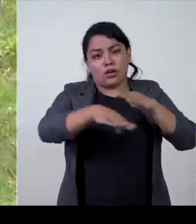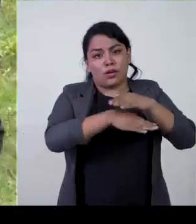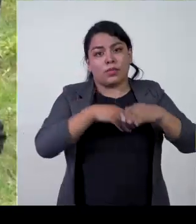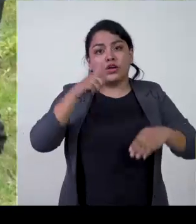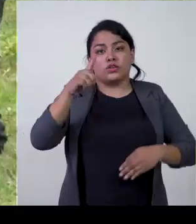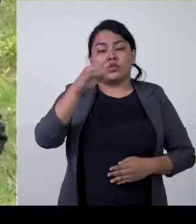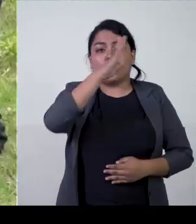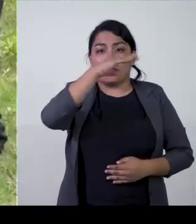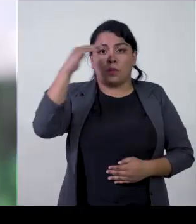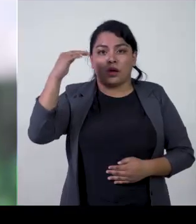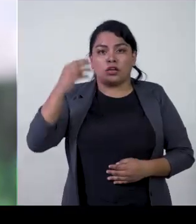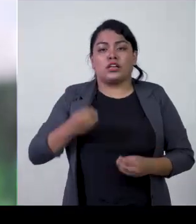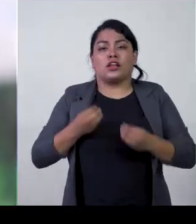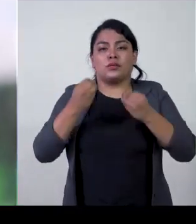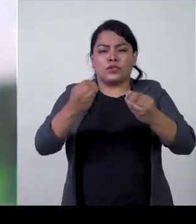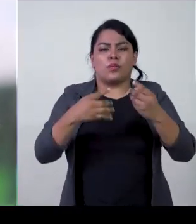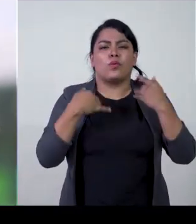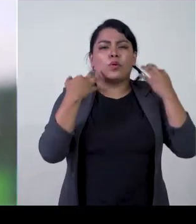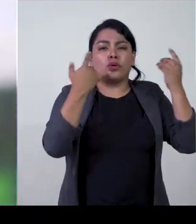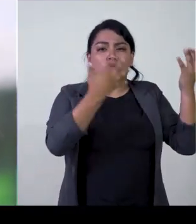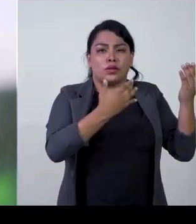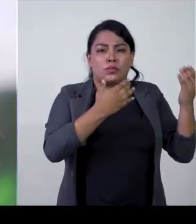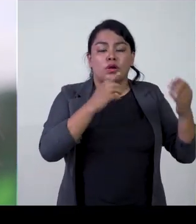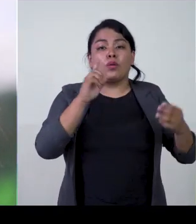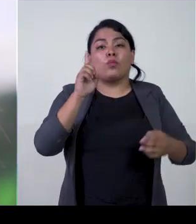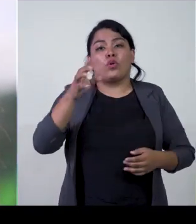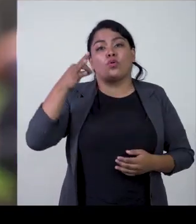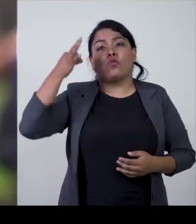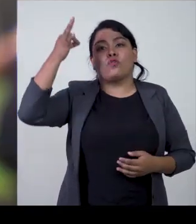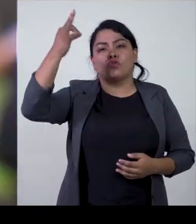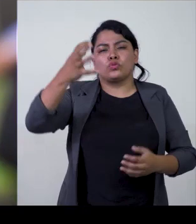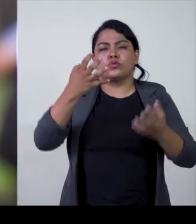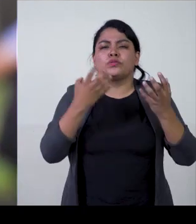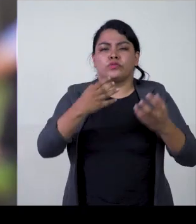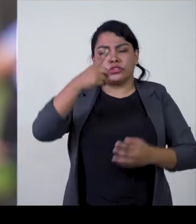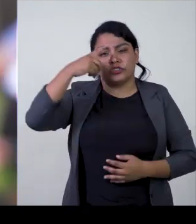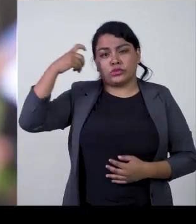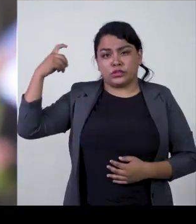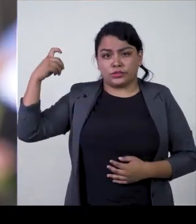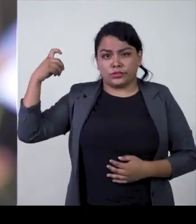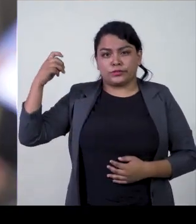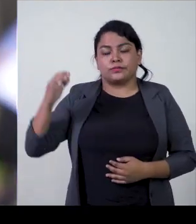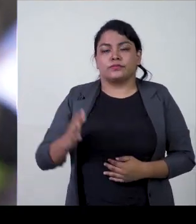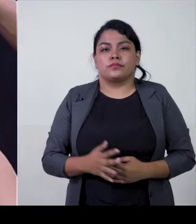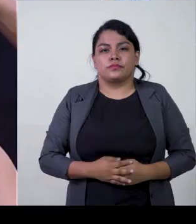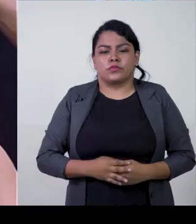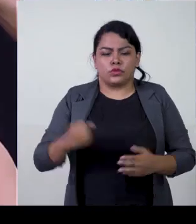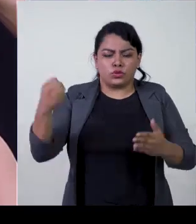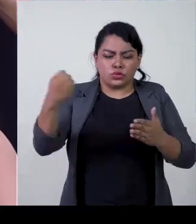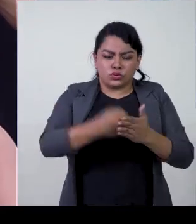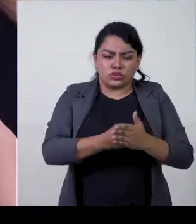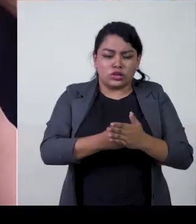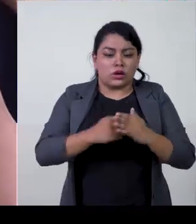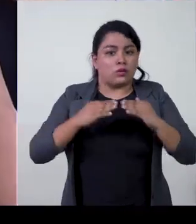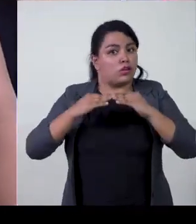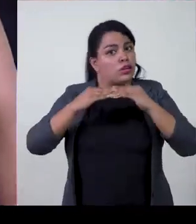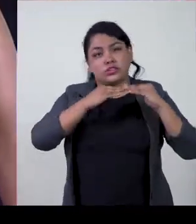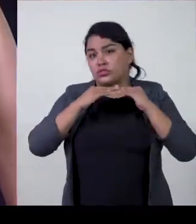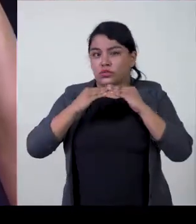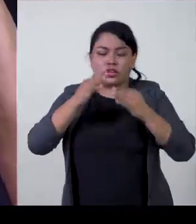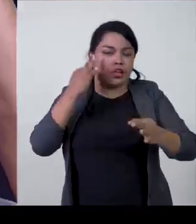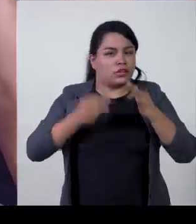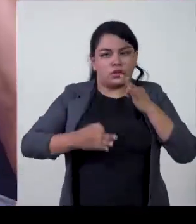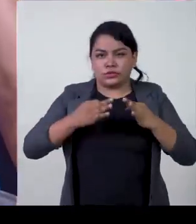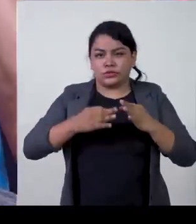Forjamos las bases de un país y la alimentamos con esperanza por un futuro lleno de sueños. Luchamos contra